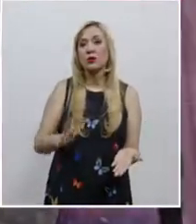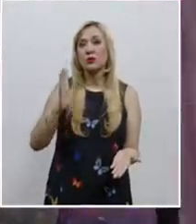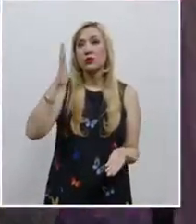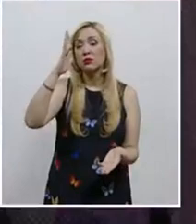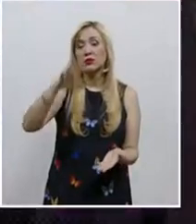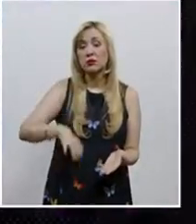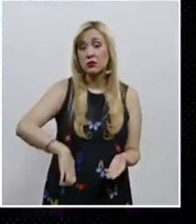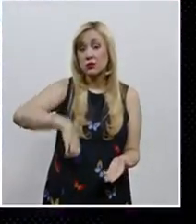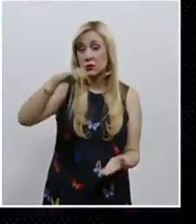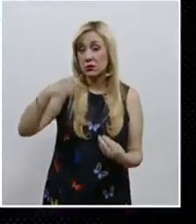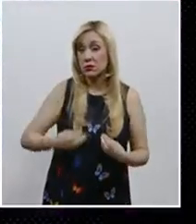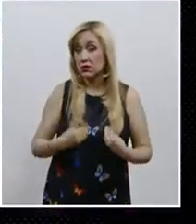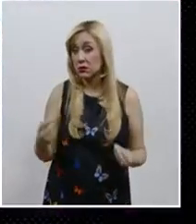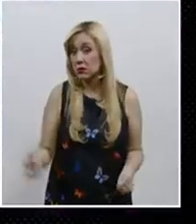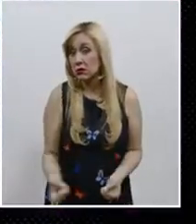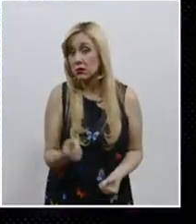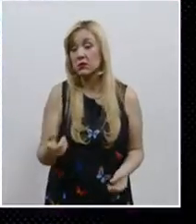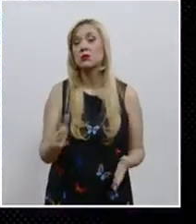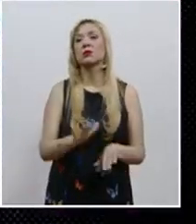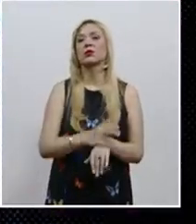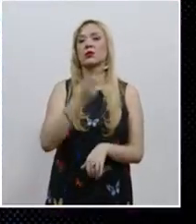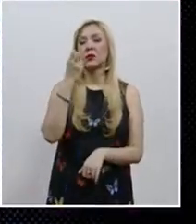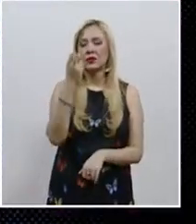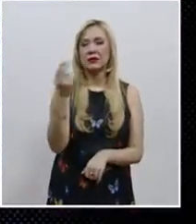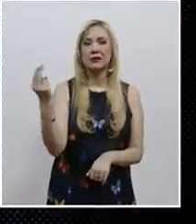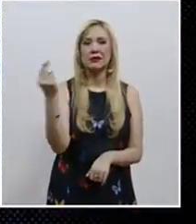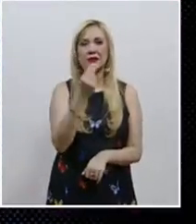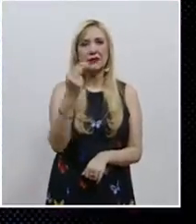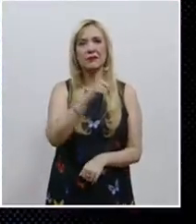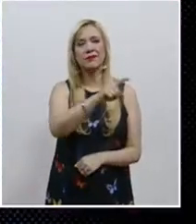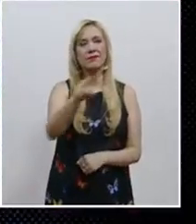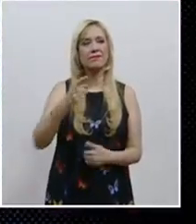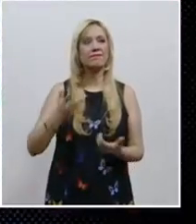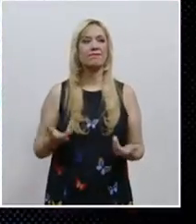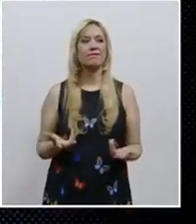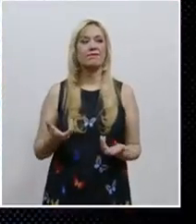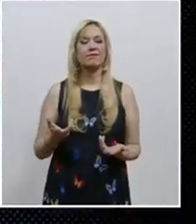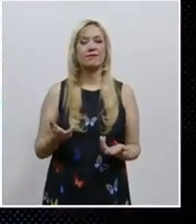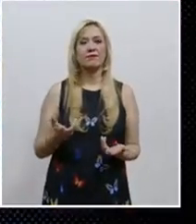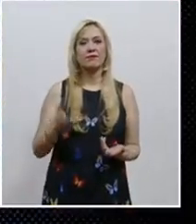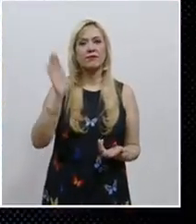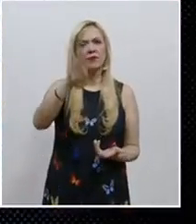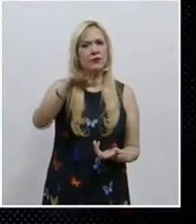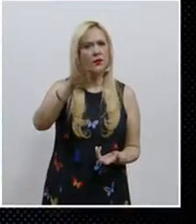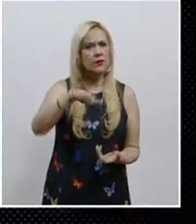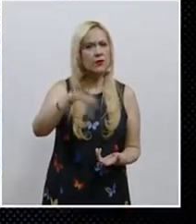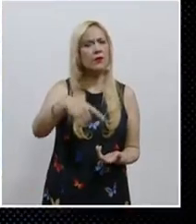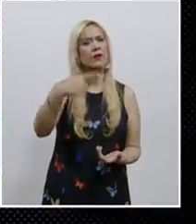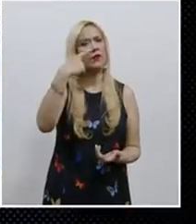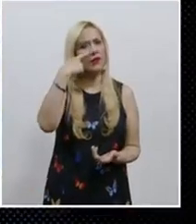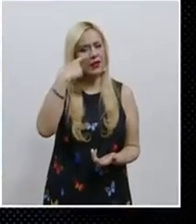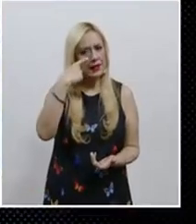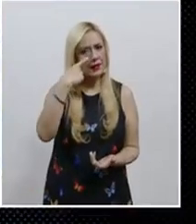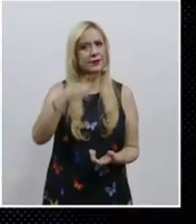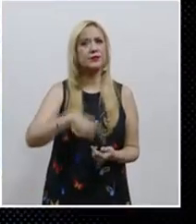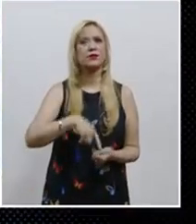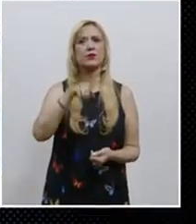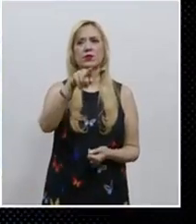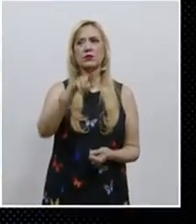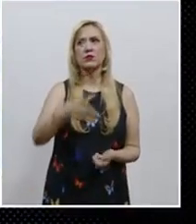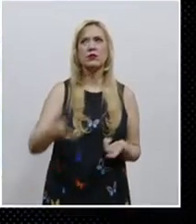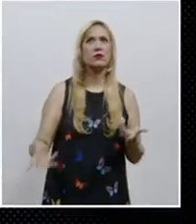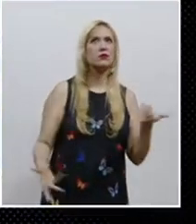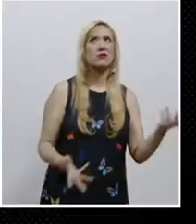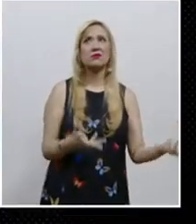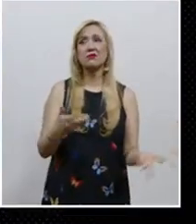etapa. Es justamente que tengan este espacio de que fíjate que no estás solo en el aspecto de que no planeas tu